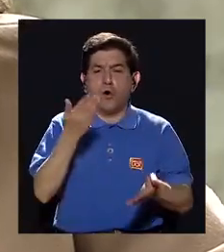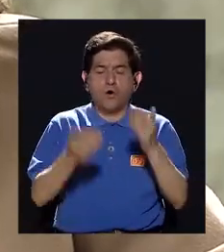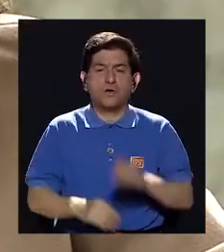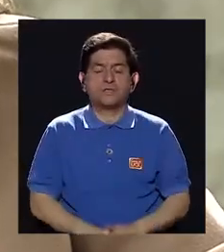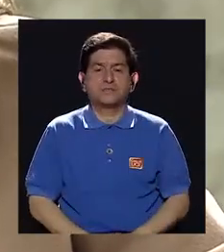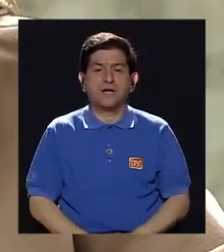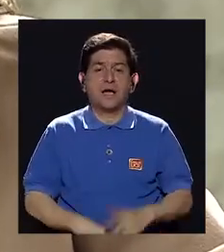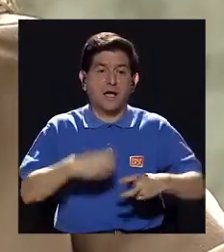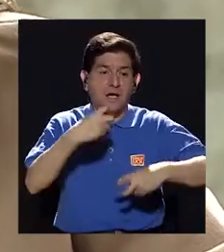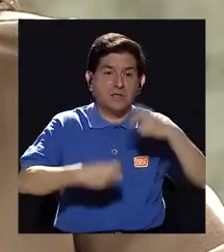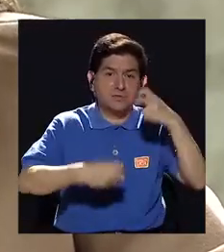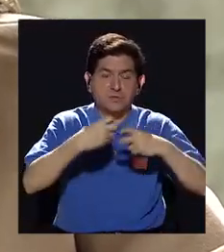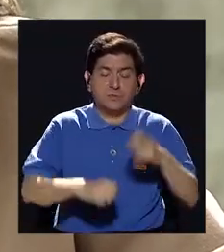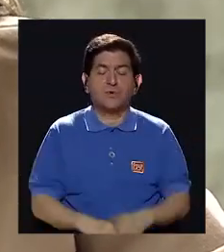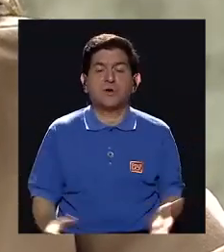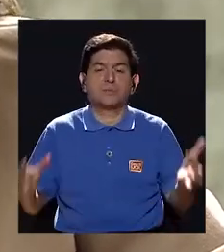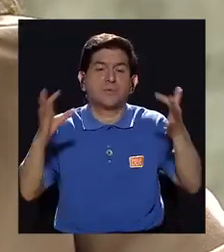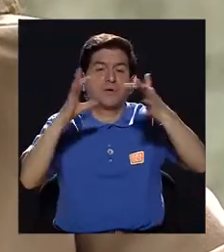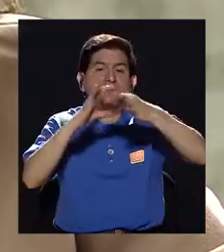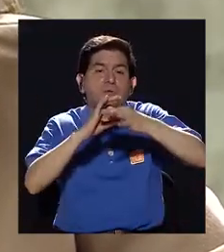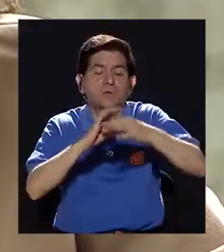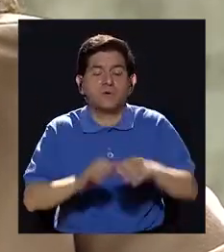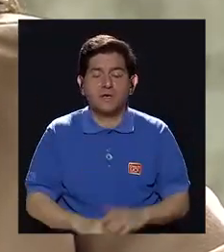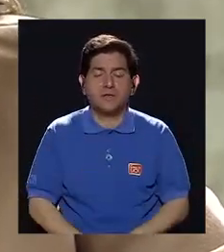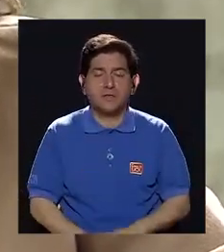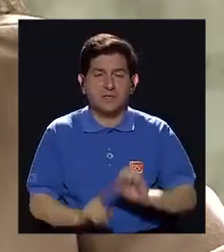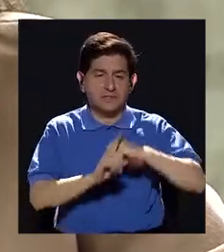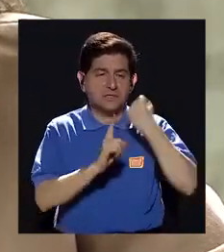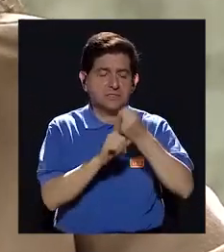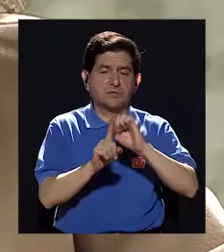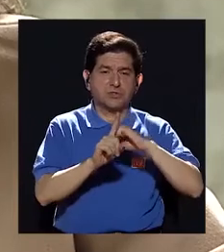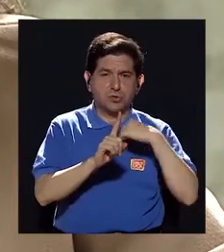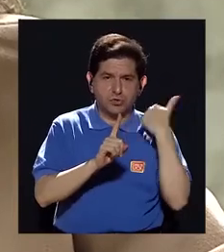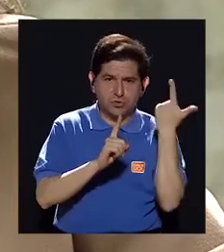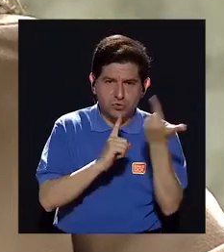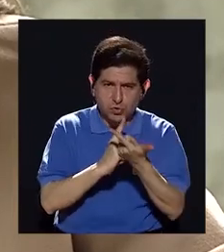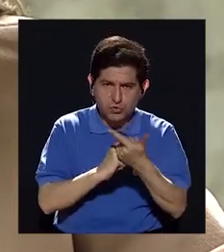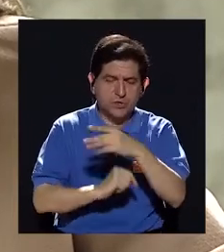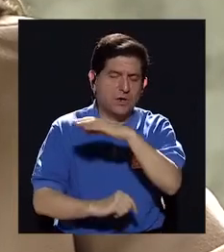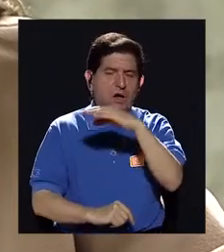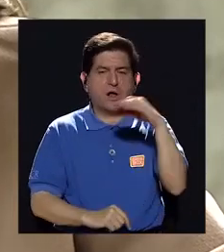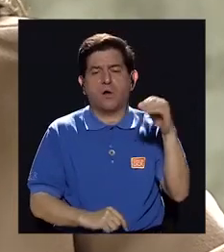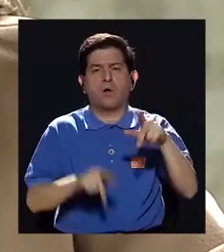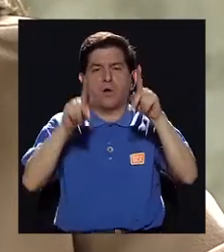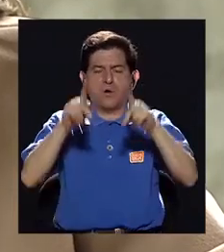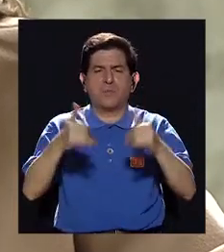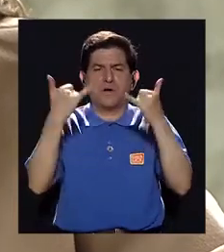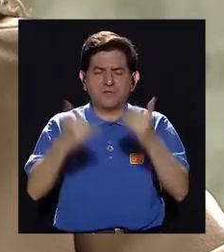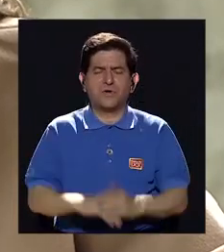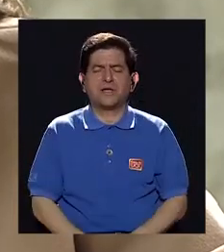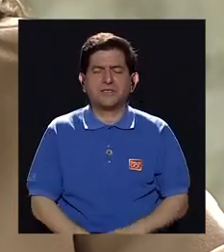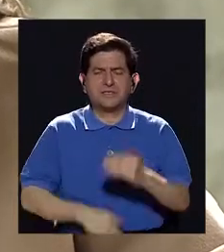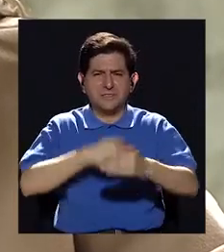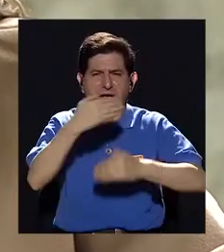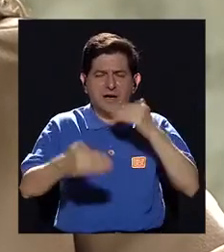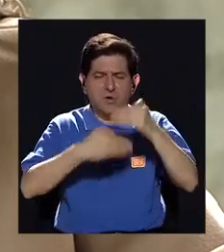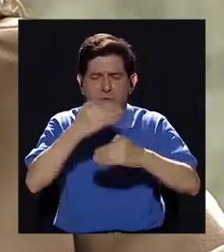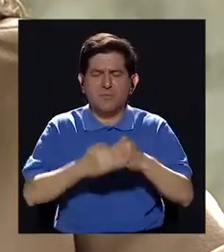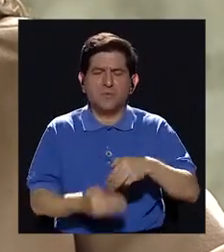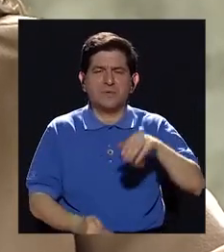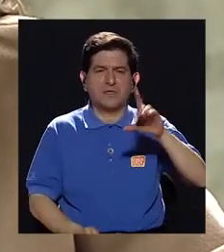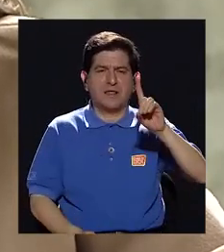problemas extrínsecos que son asociados a problemas sociales generalmente, o personas ya muy